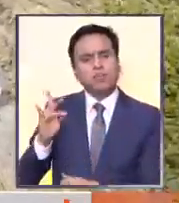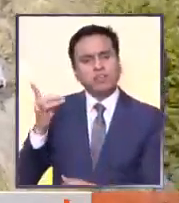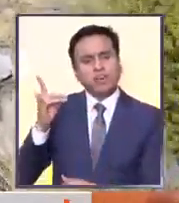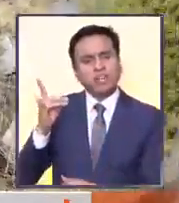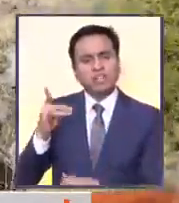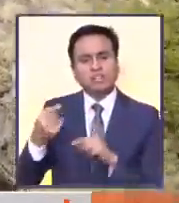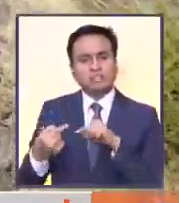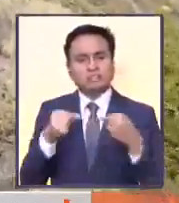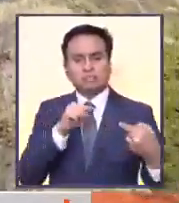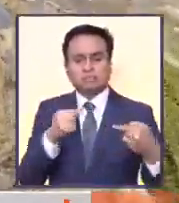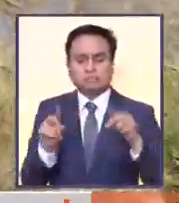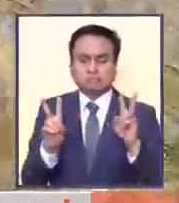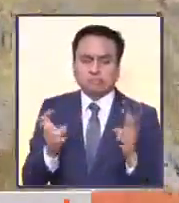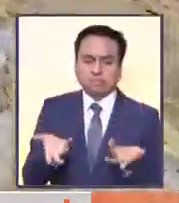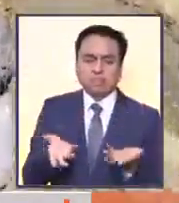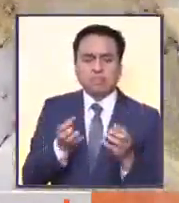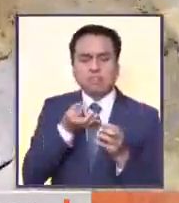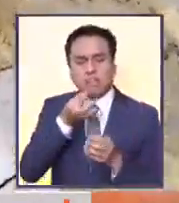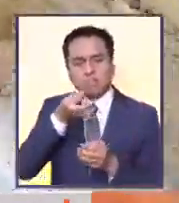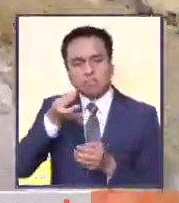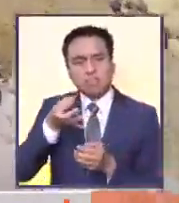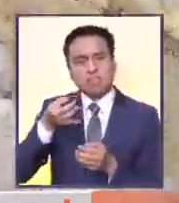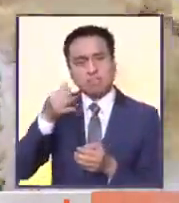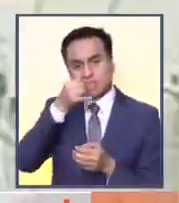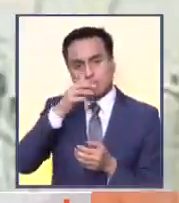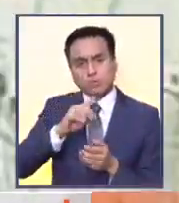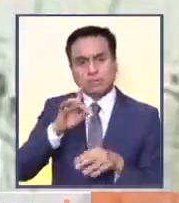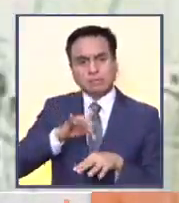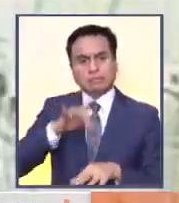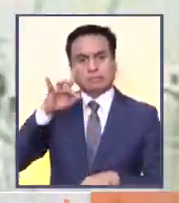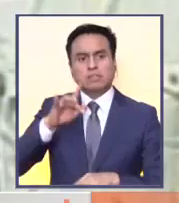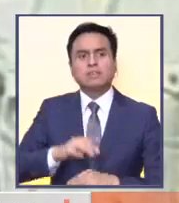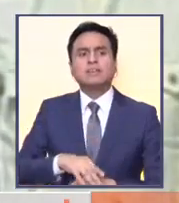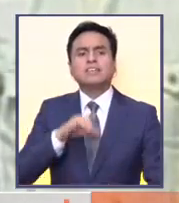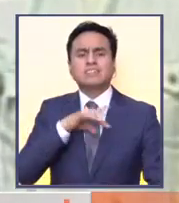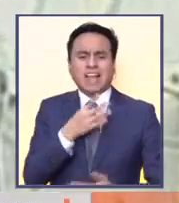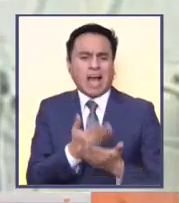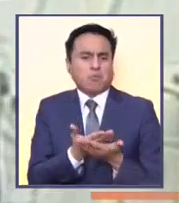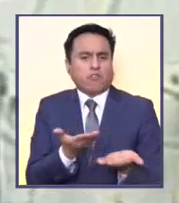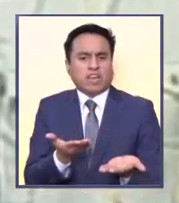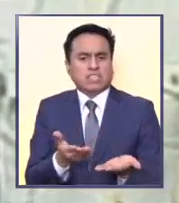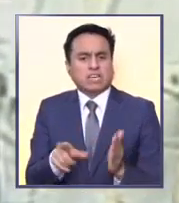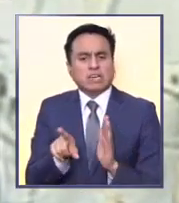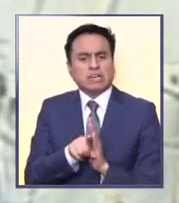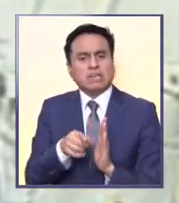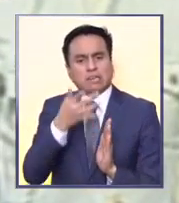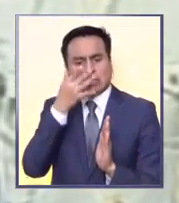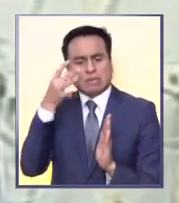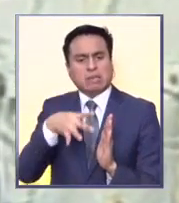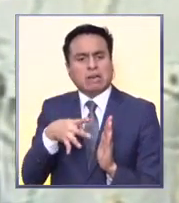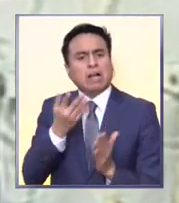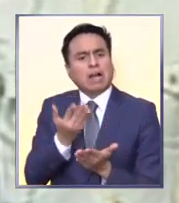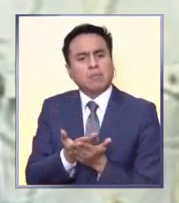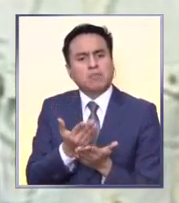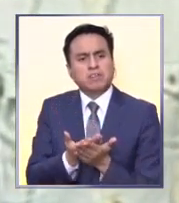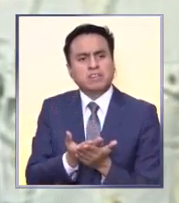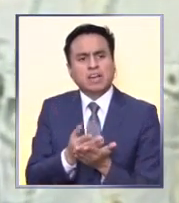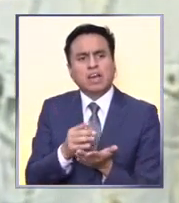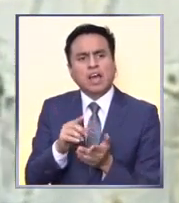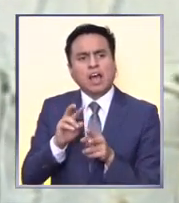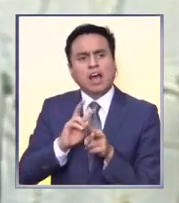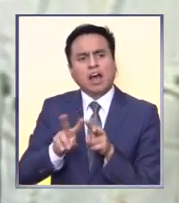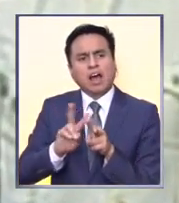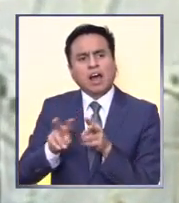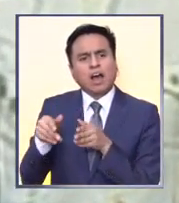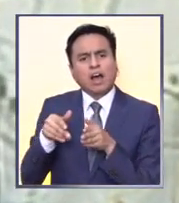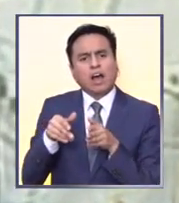disputa, declaraciones que con el tiempo elevaron el tono. Chile se aprovecha ilegal y arteramente